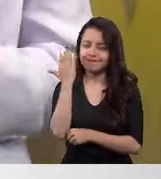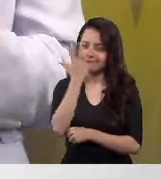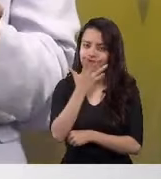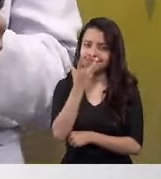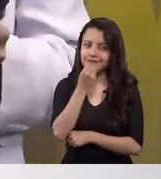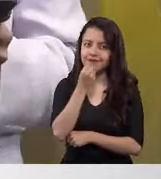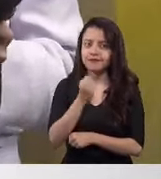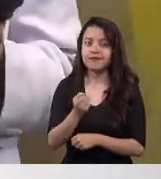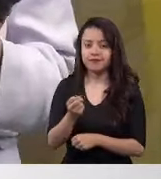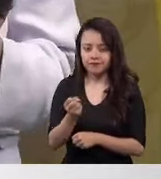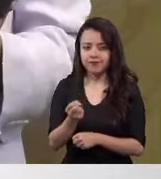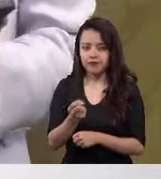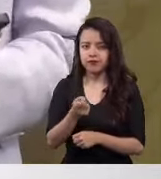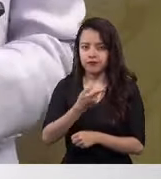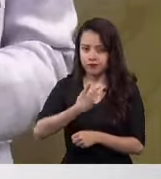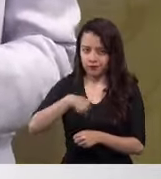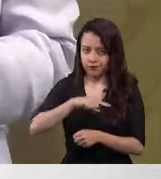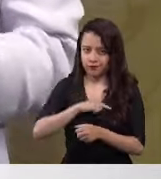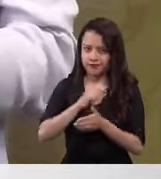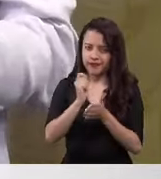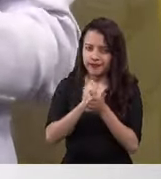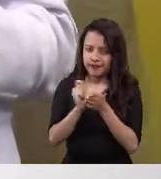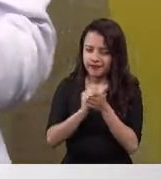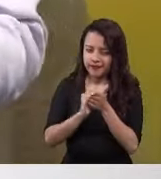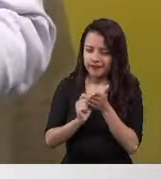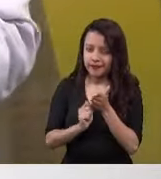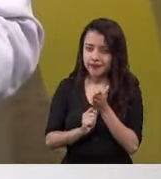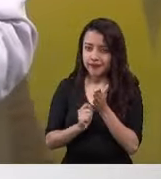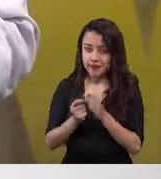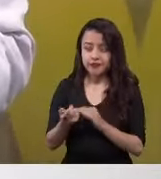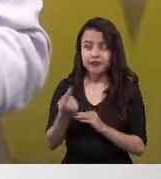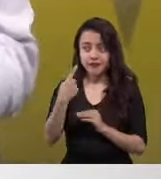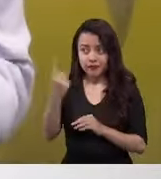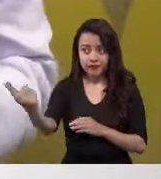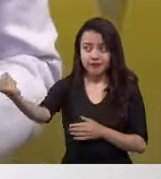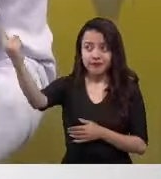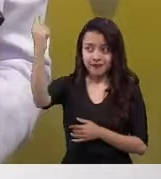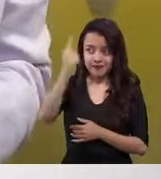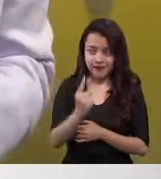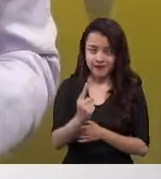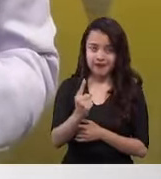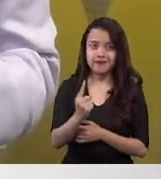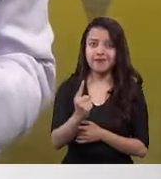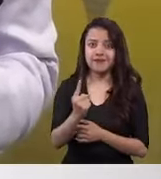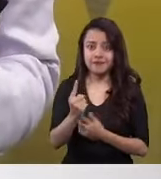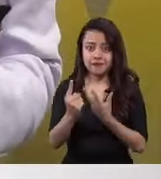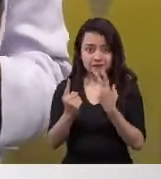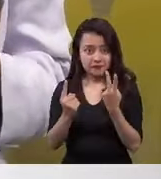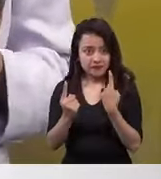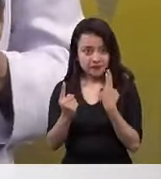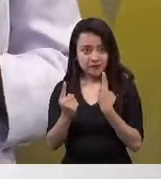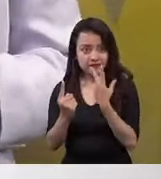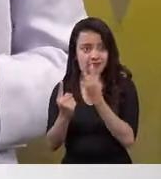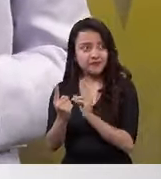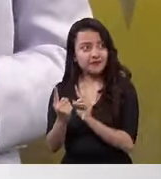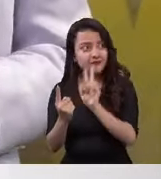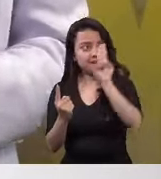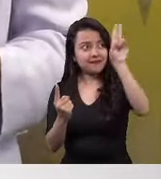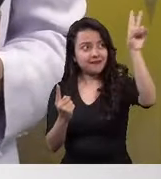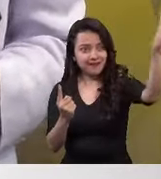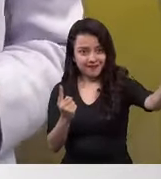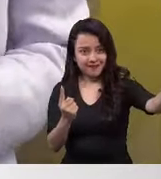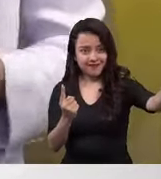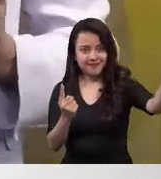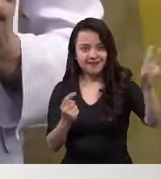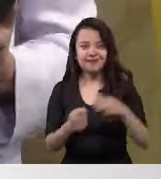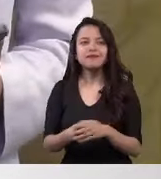también nosotros vamos haciendo nuestra agenda para cuando Juan Diego Alvira llegue a Bogotá, nosotras nos vamos a donde él ya ha estado. Por eso queremos saber cuál